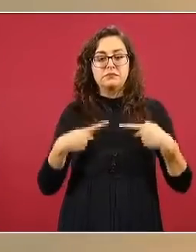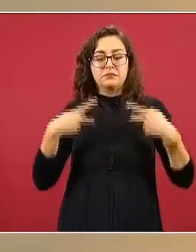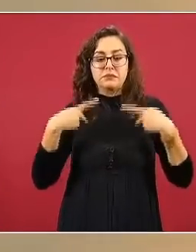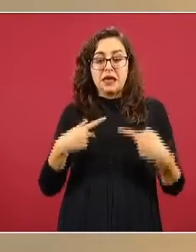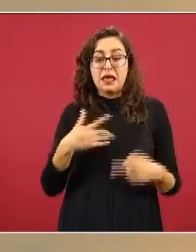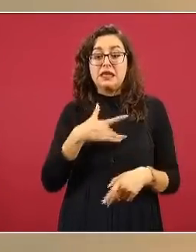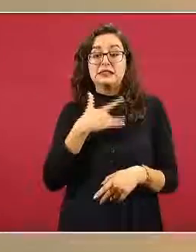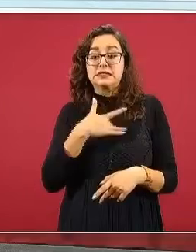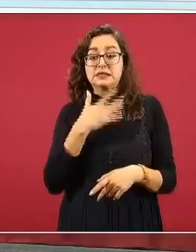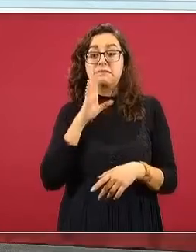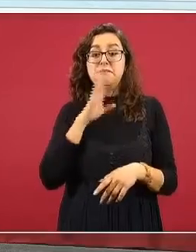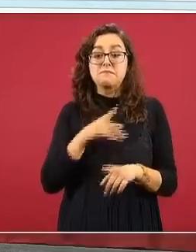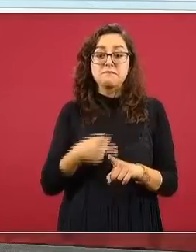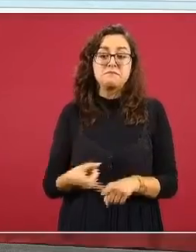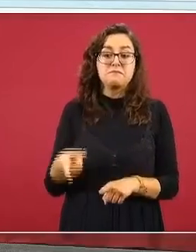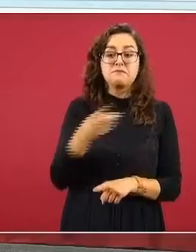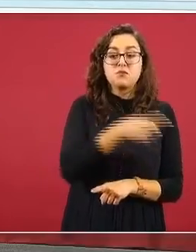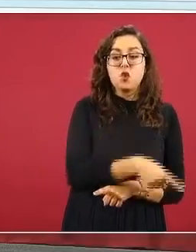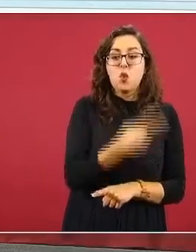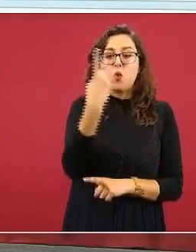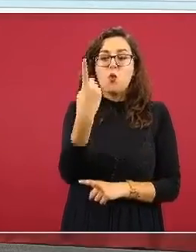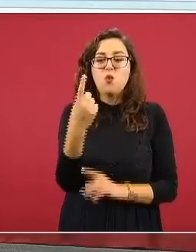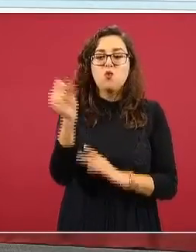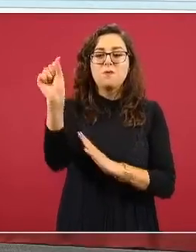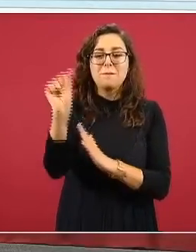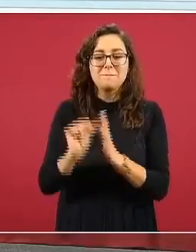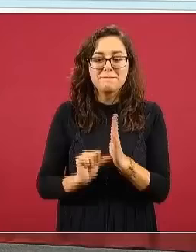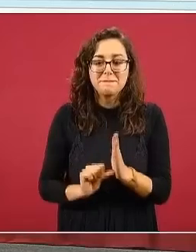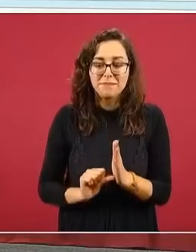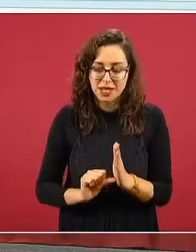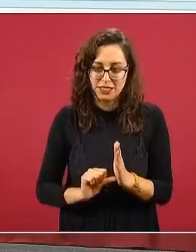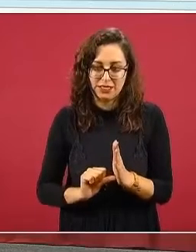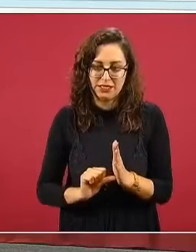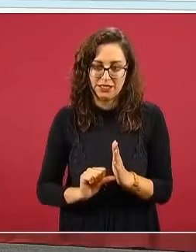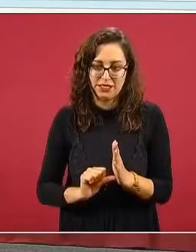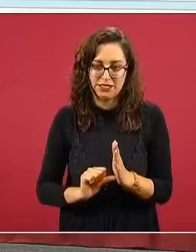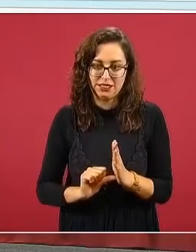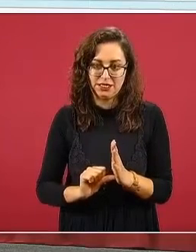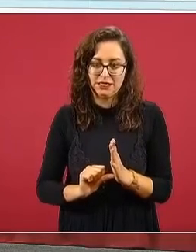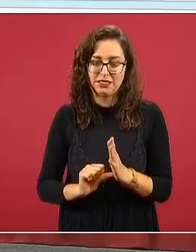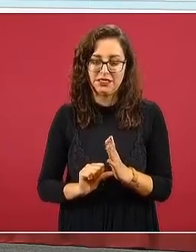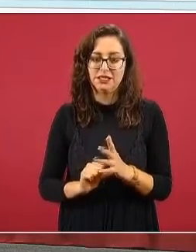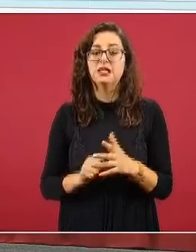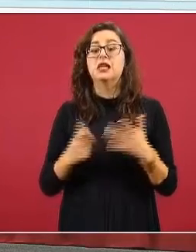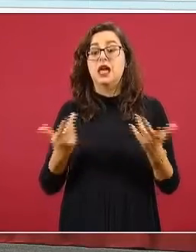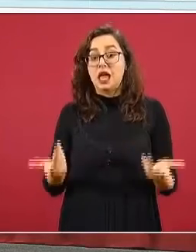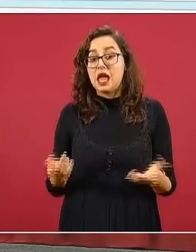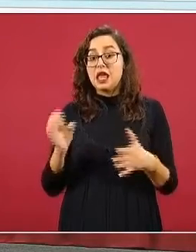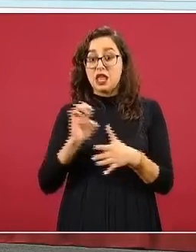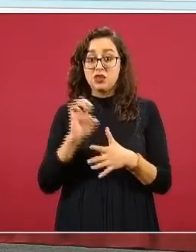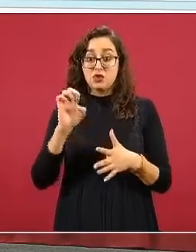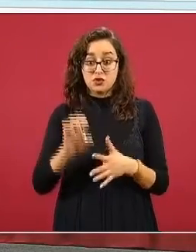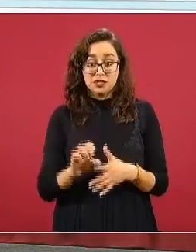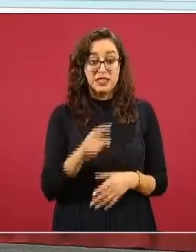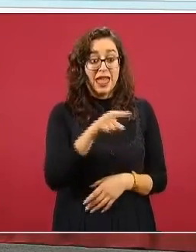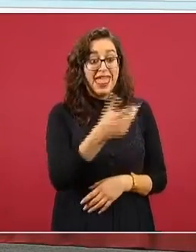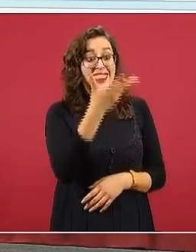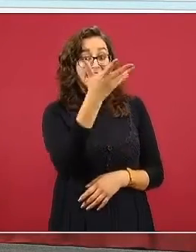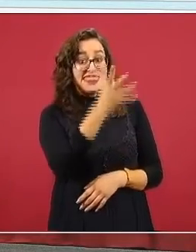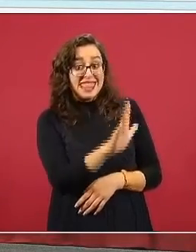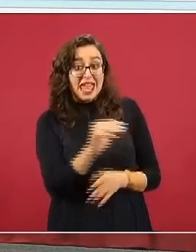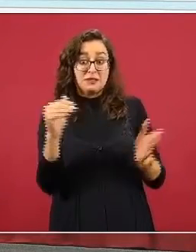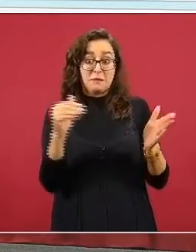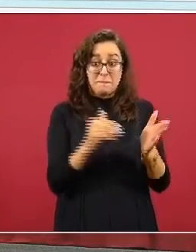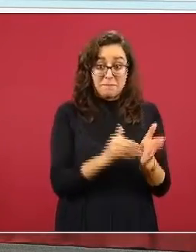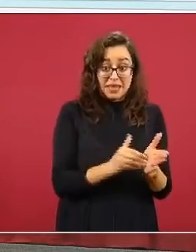con signos y síntomas hace un mes, si las vemos desde el día de hoy hacia atrás. Entonces, esta percepción de que